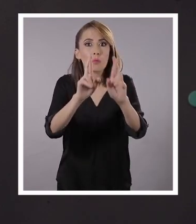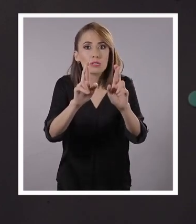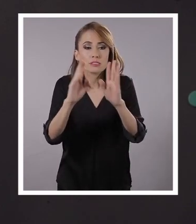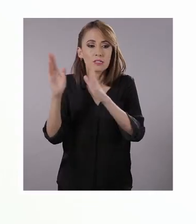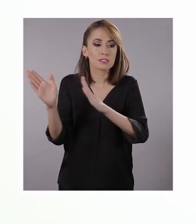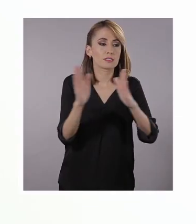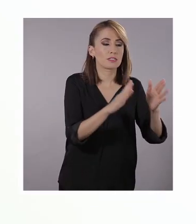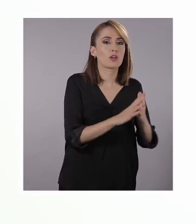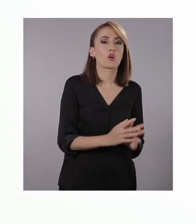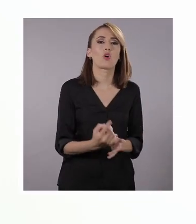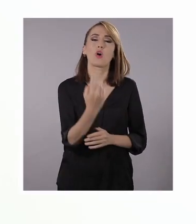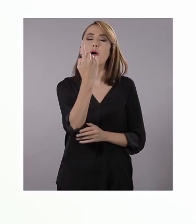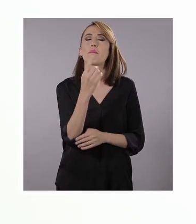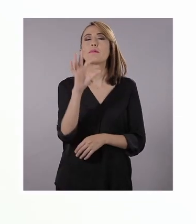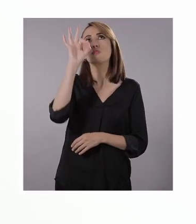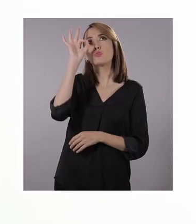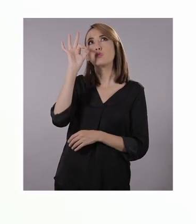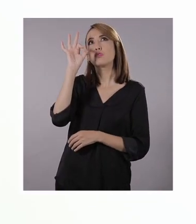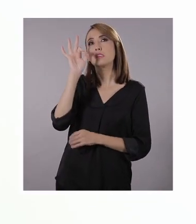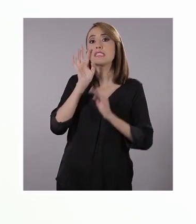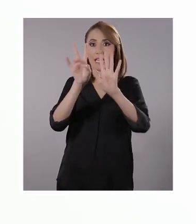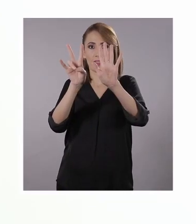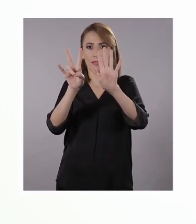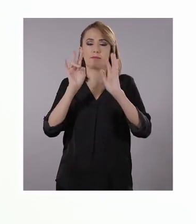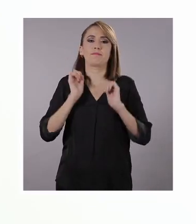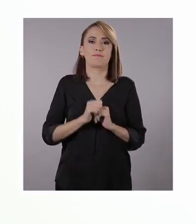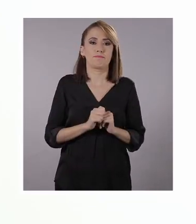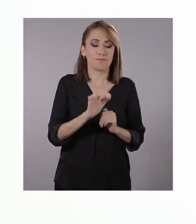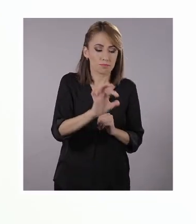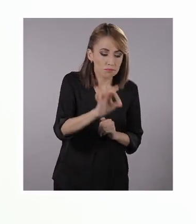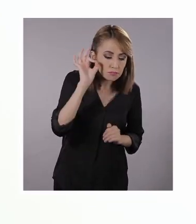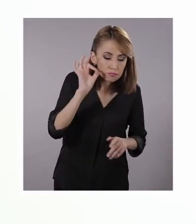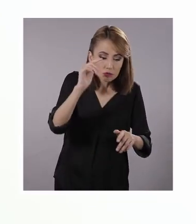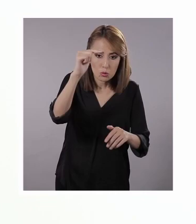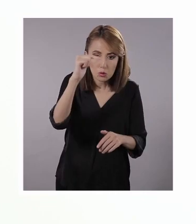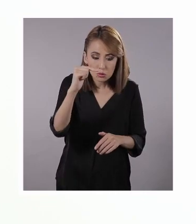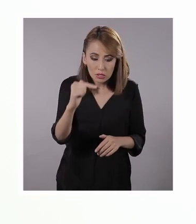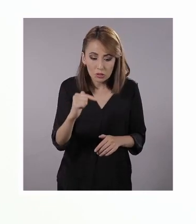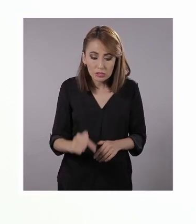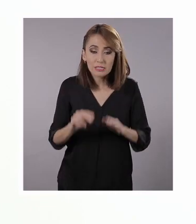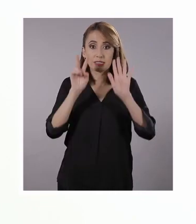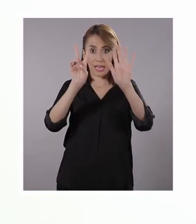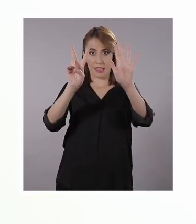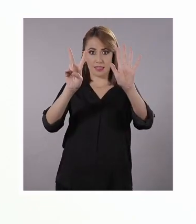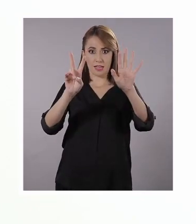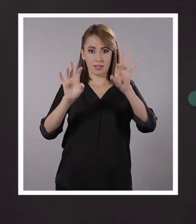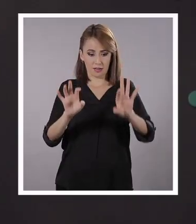1, 2, 3, 4, 5, 6, 7, 8. Perfecto, entonces escojamos un número. El 7. Muy bien.